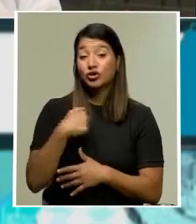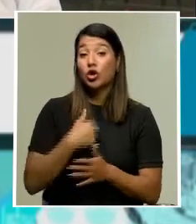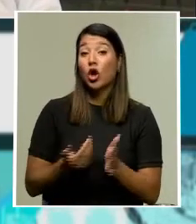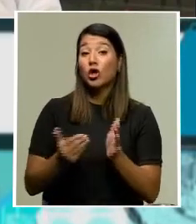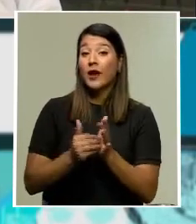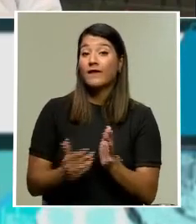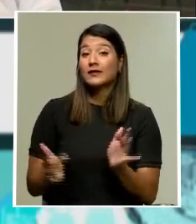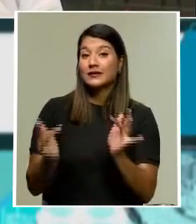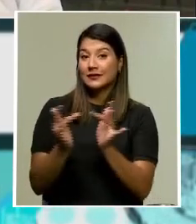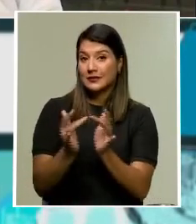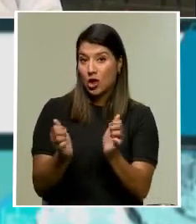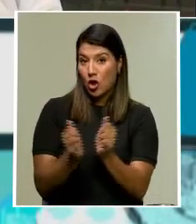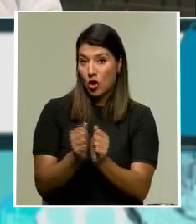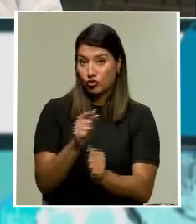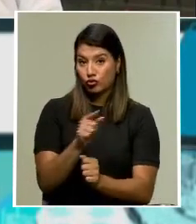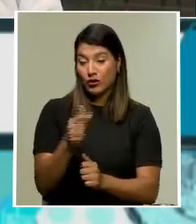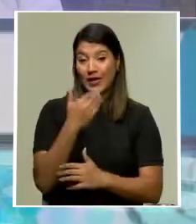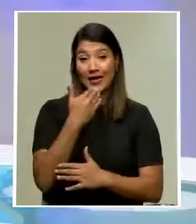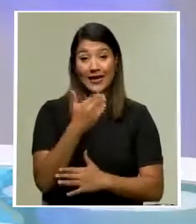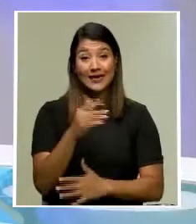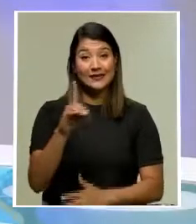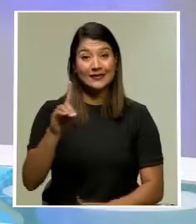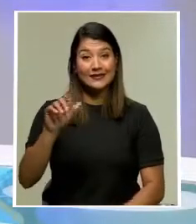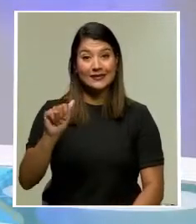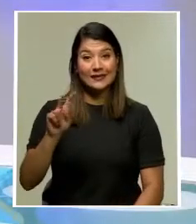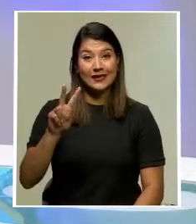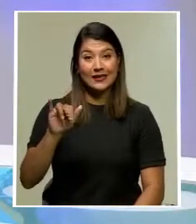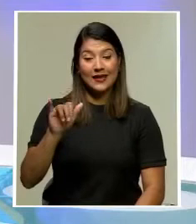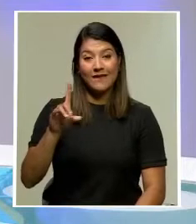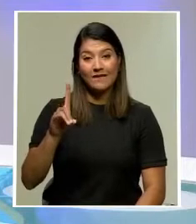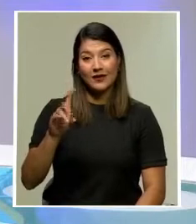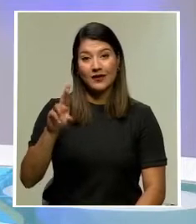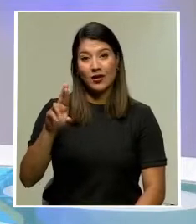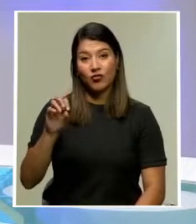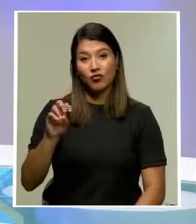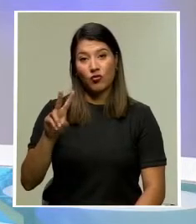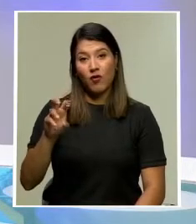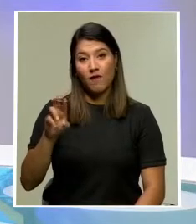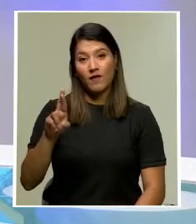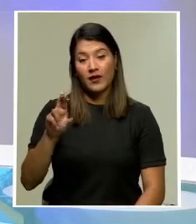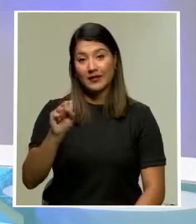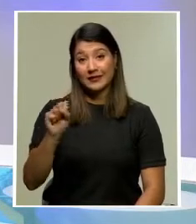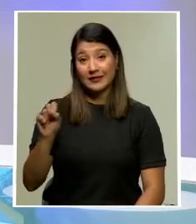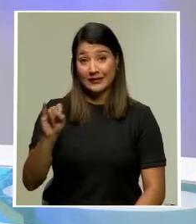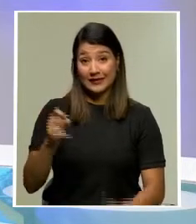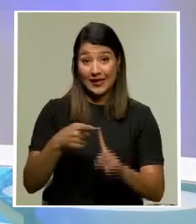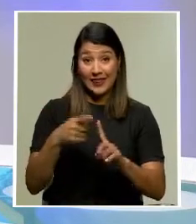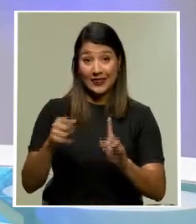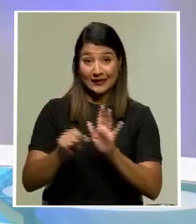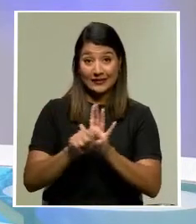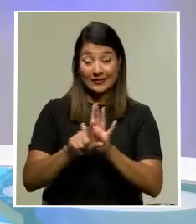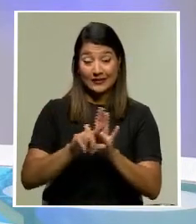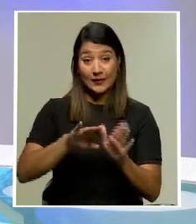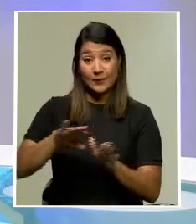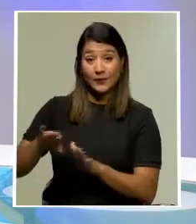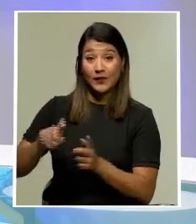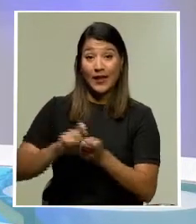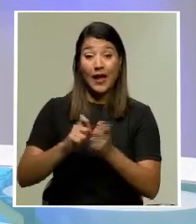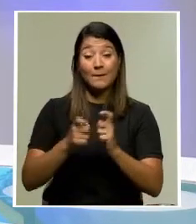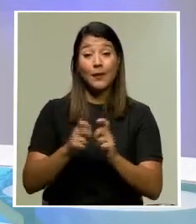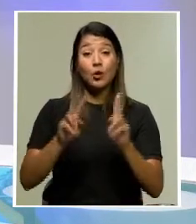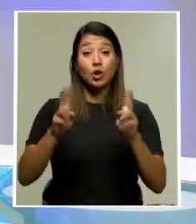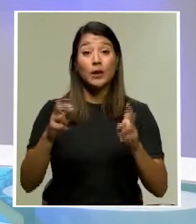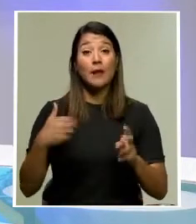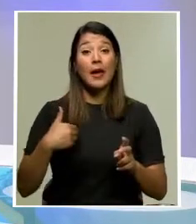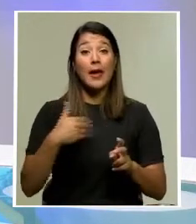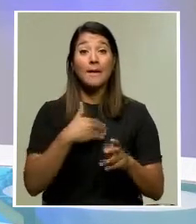que tienen más. Gracias, David Robertson, desde el Congreso. Cambiamos nuevamente de tema. El ministro de Salud,